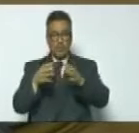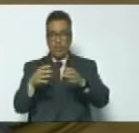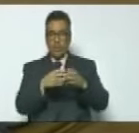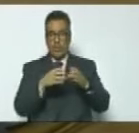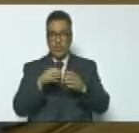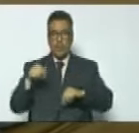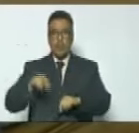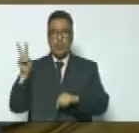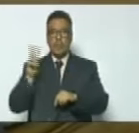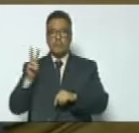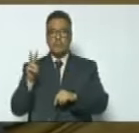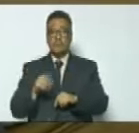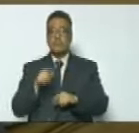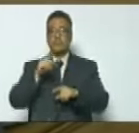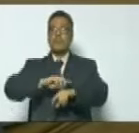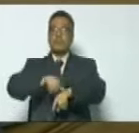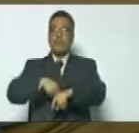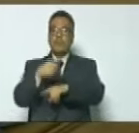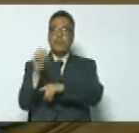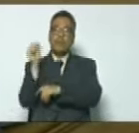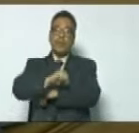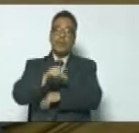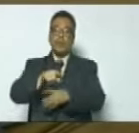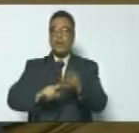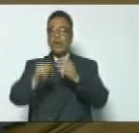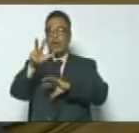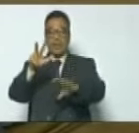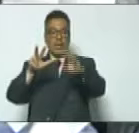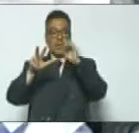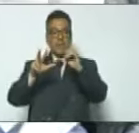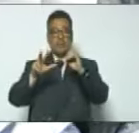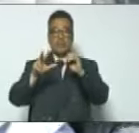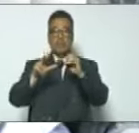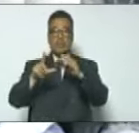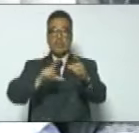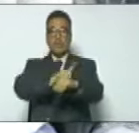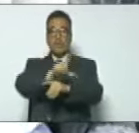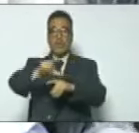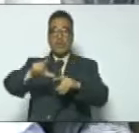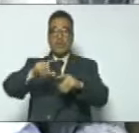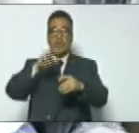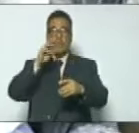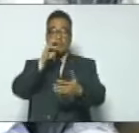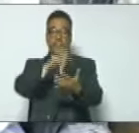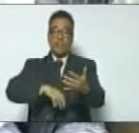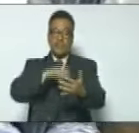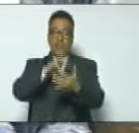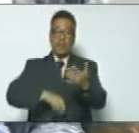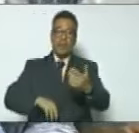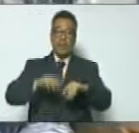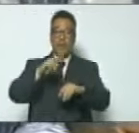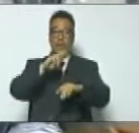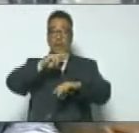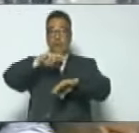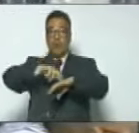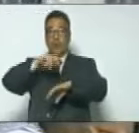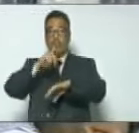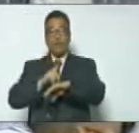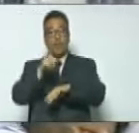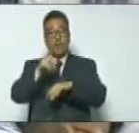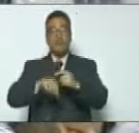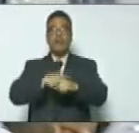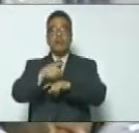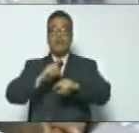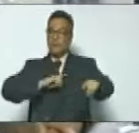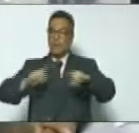equipo venezolano tras vencer en la final 3-0 a los Tigres del Licey de República Dominicana. Que bajo